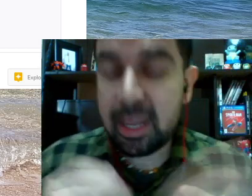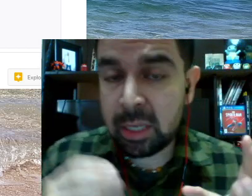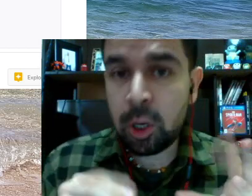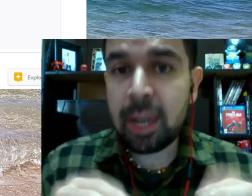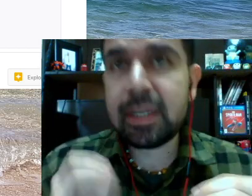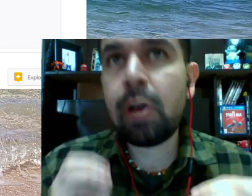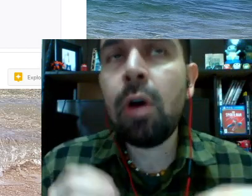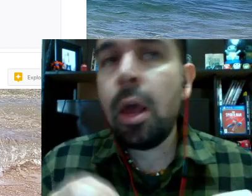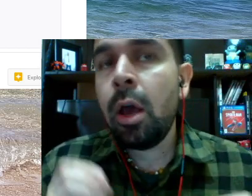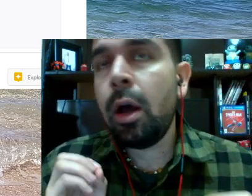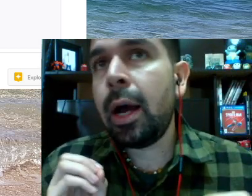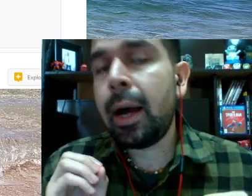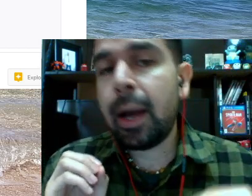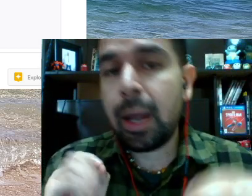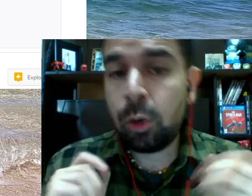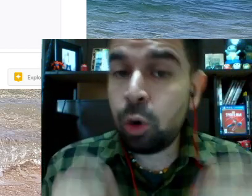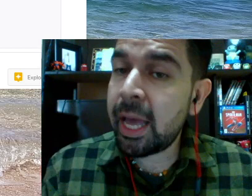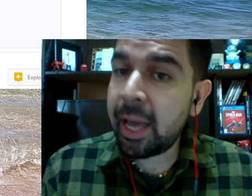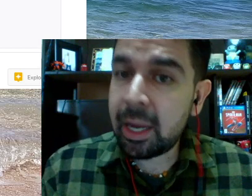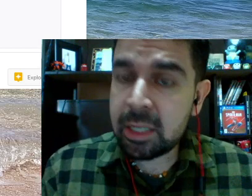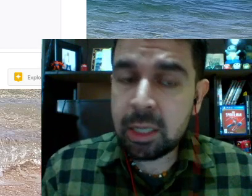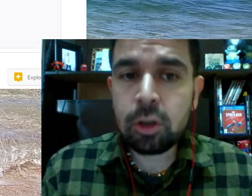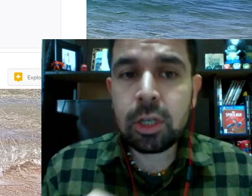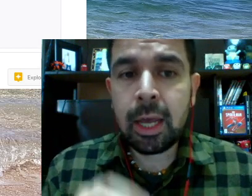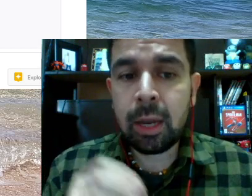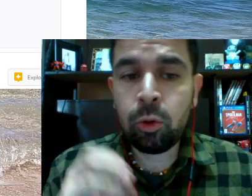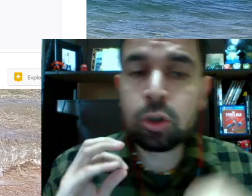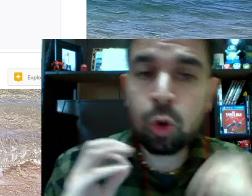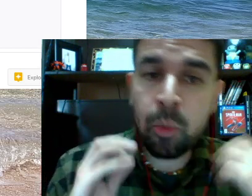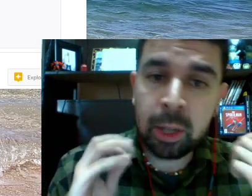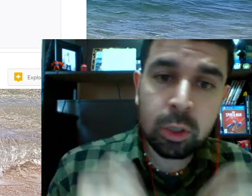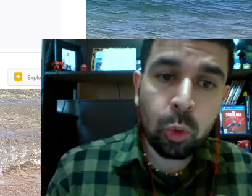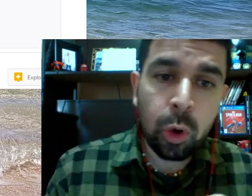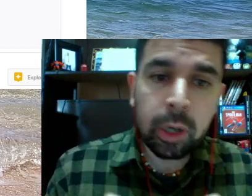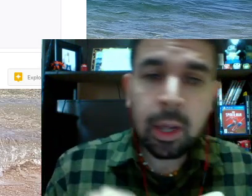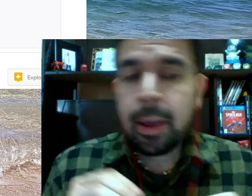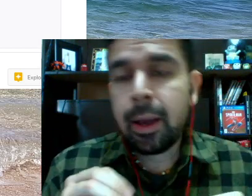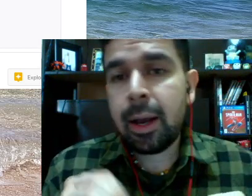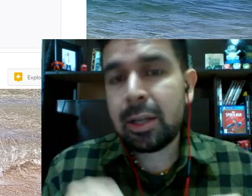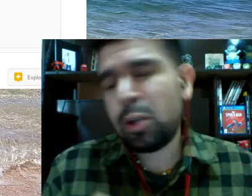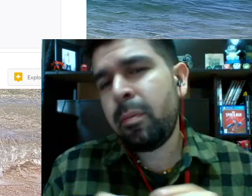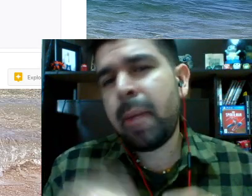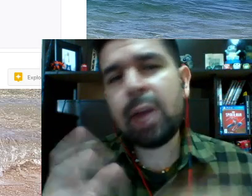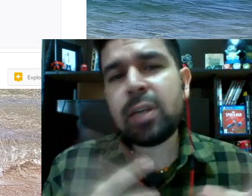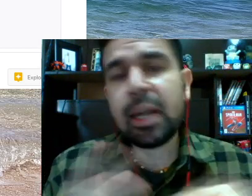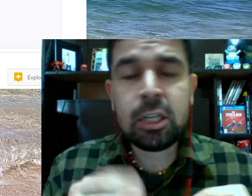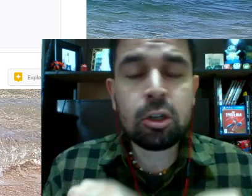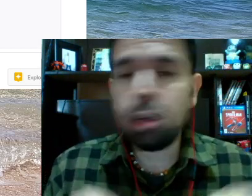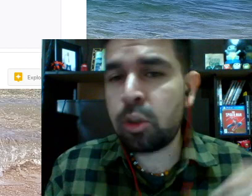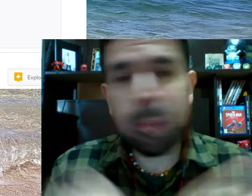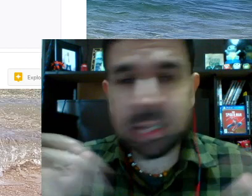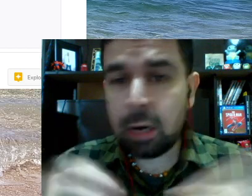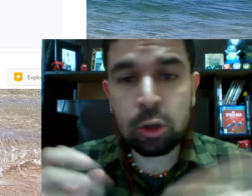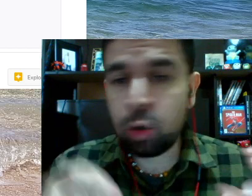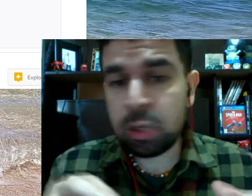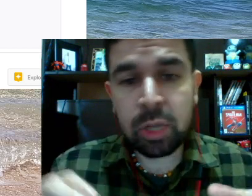la descripción les dejo algunos ejercicios en unos documentos de word son varios ejercicios no